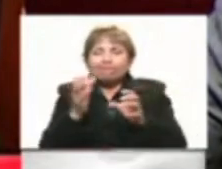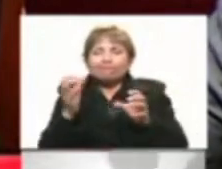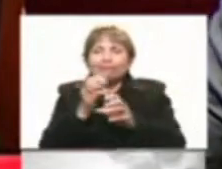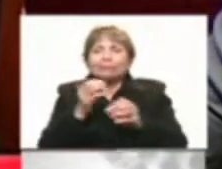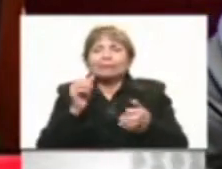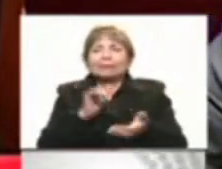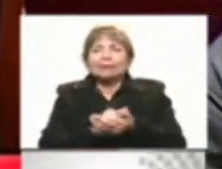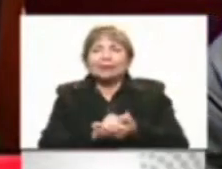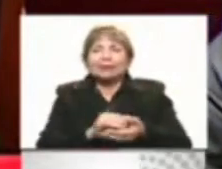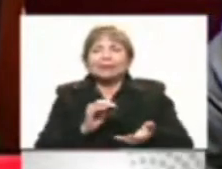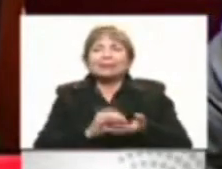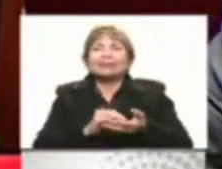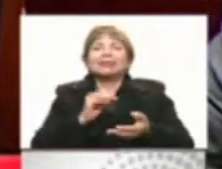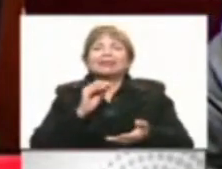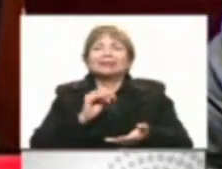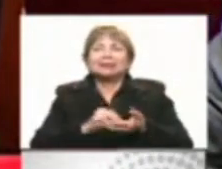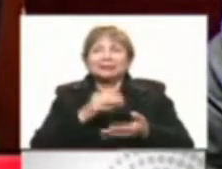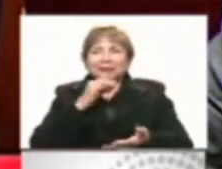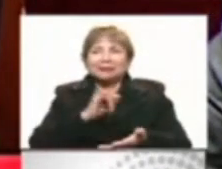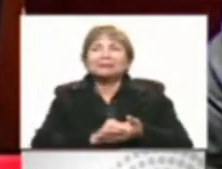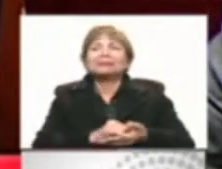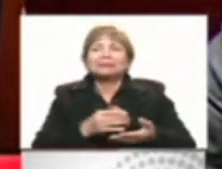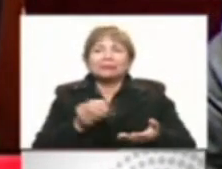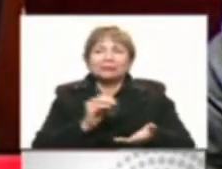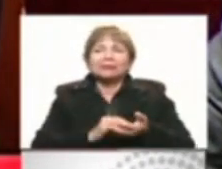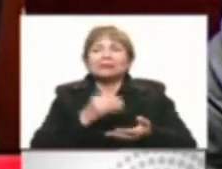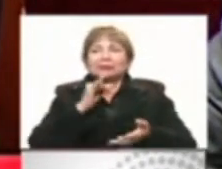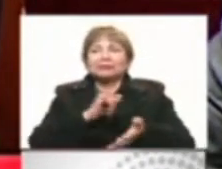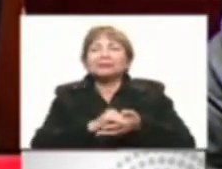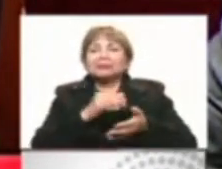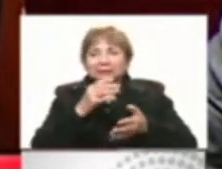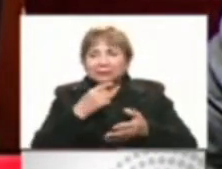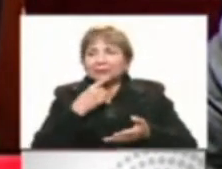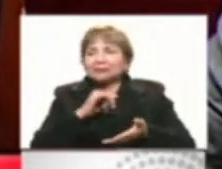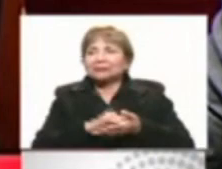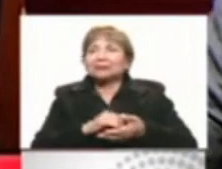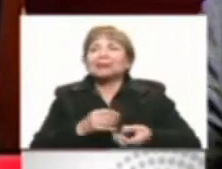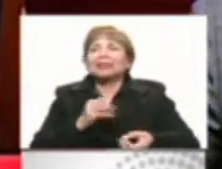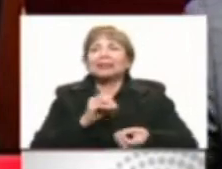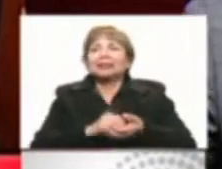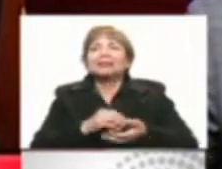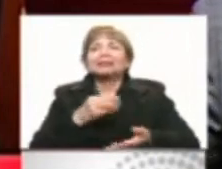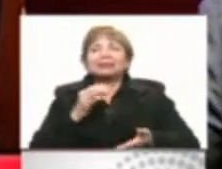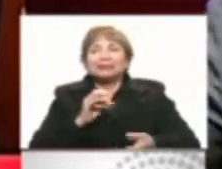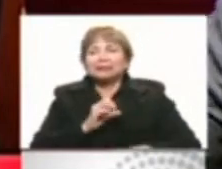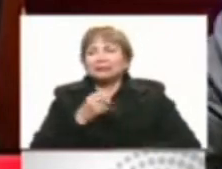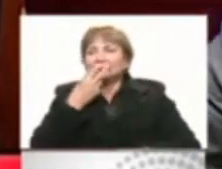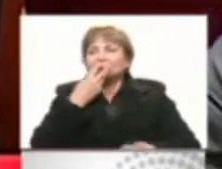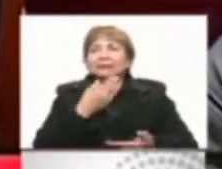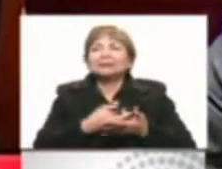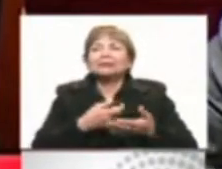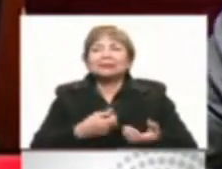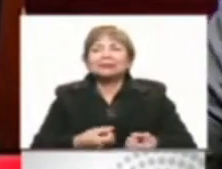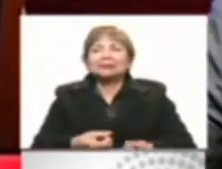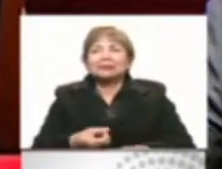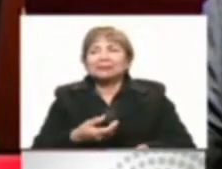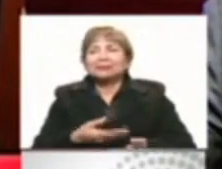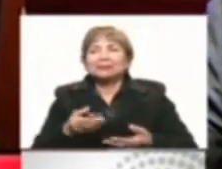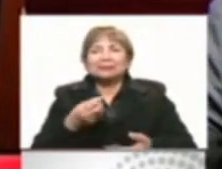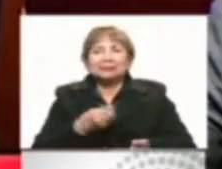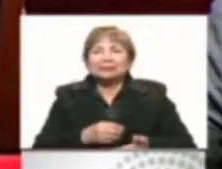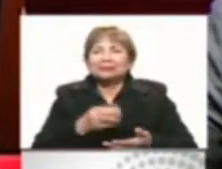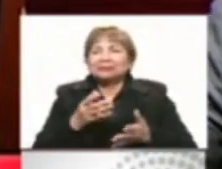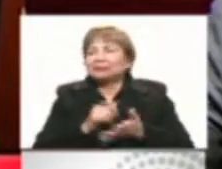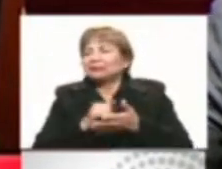déficit fiscal. El año pasado el déficit fiscal fue más de 8%. Este año la proyección macroeconómica que dejó el ministro